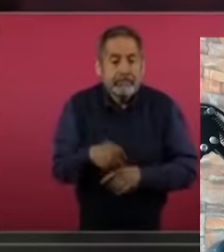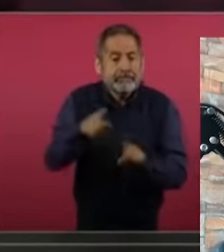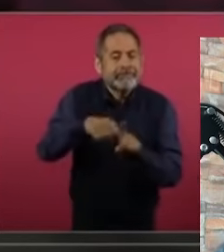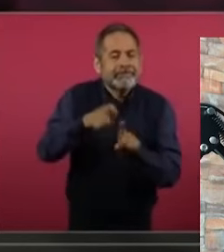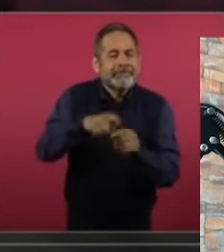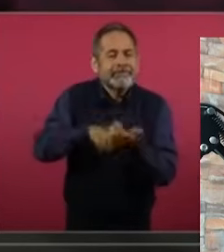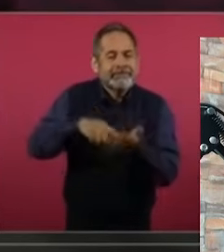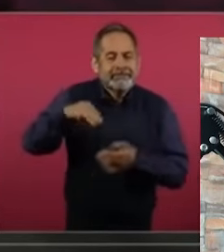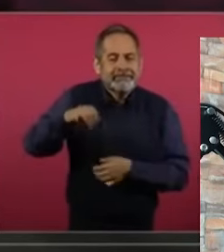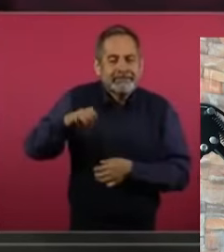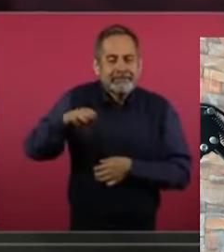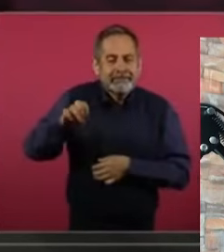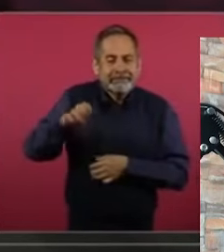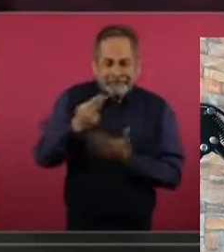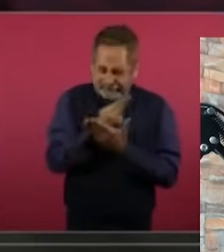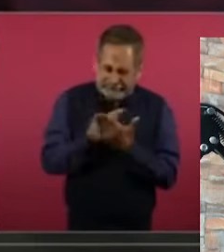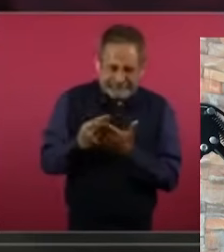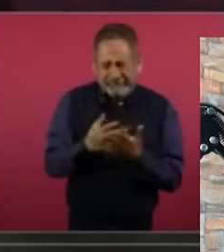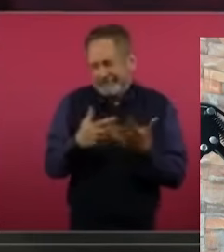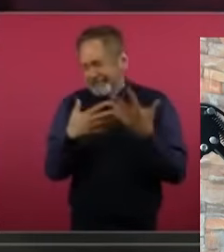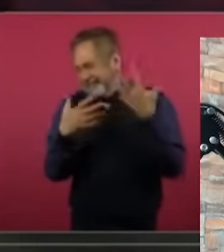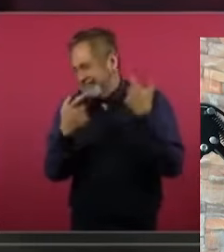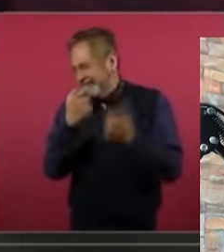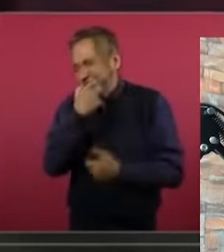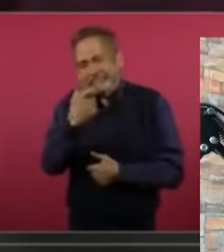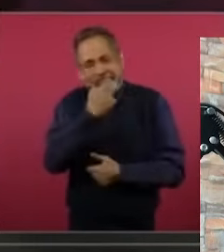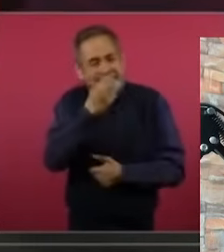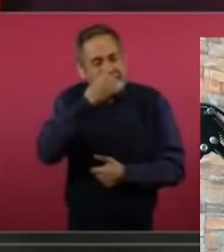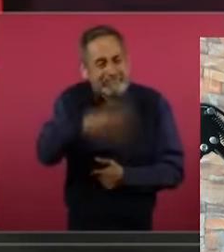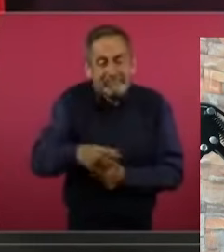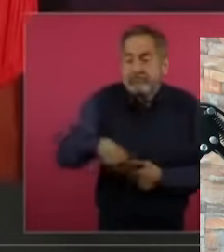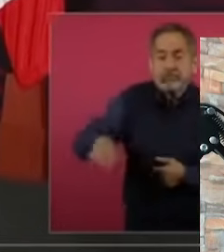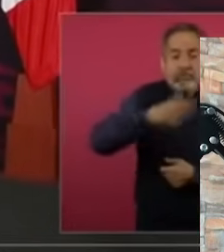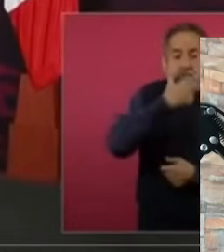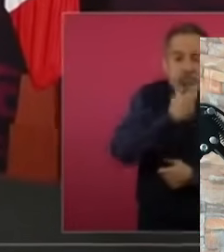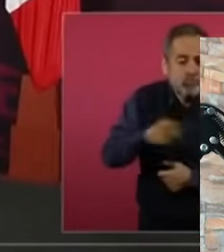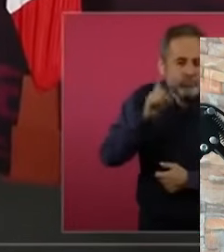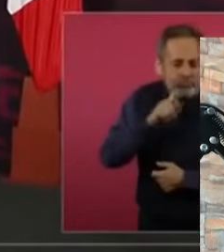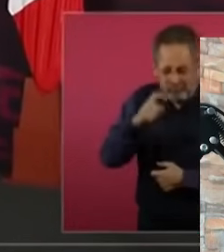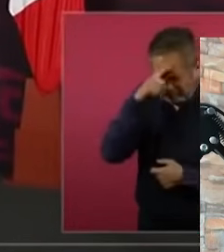memes. Qué barbaridad. Mujeres, hombres,